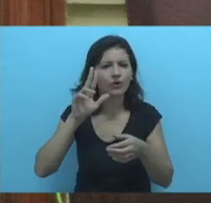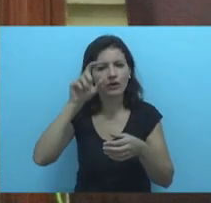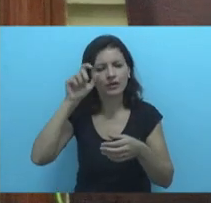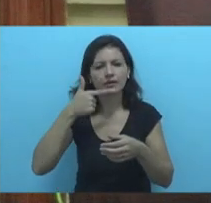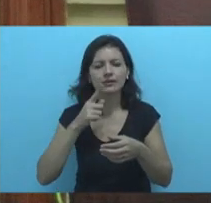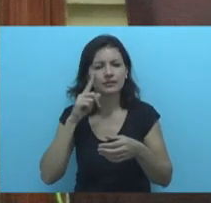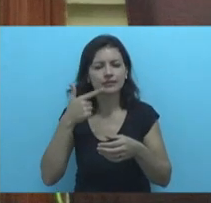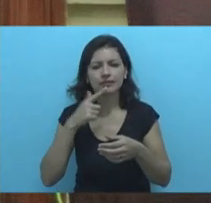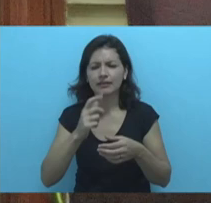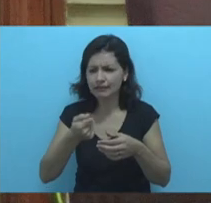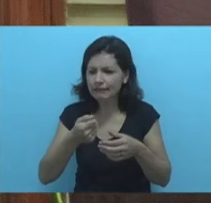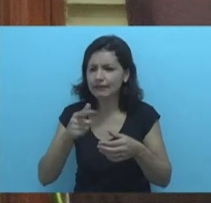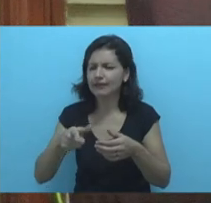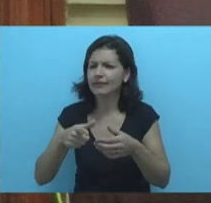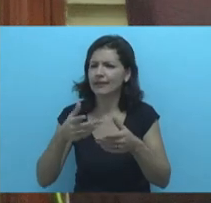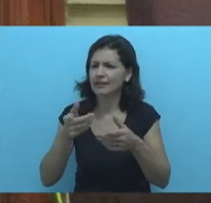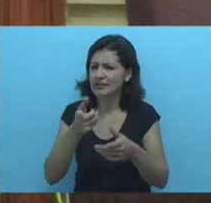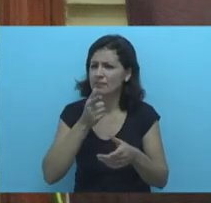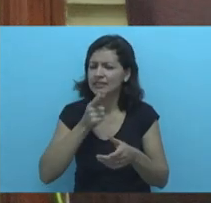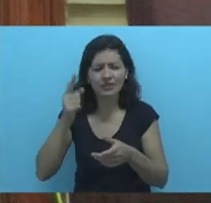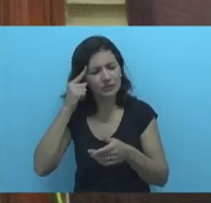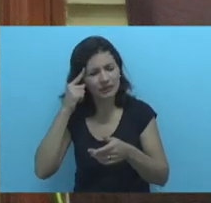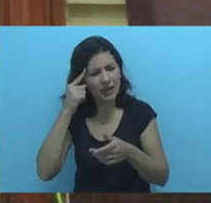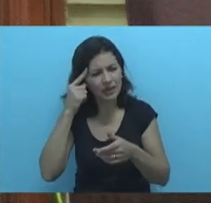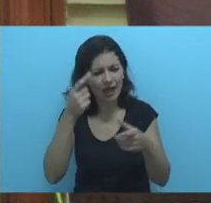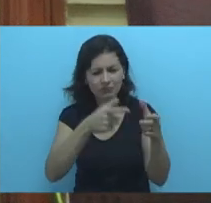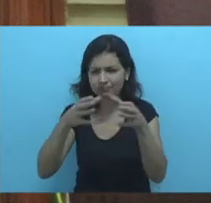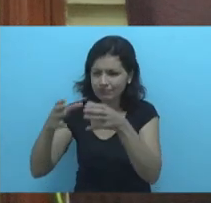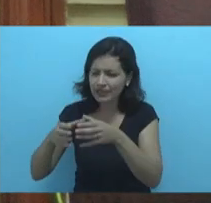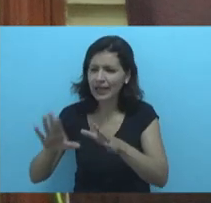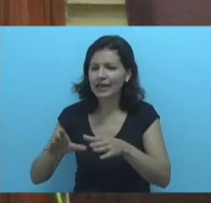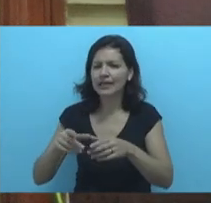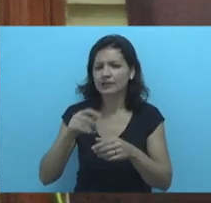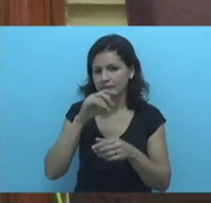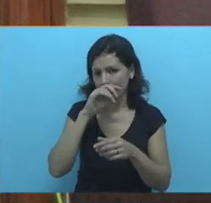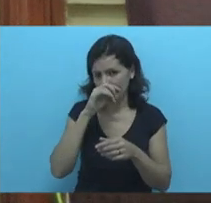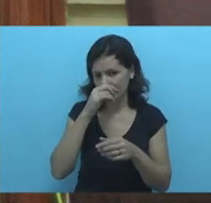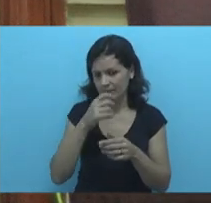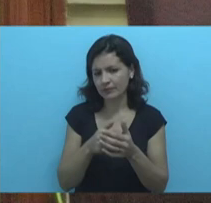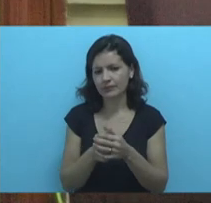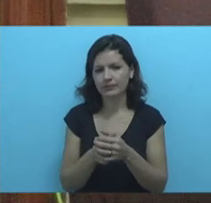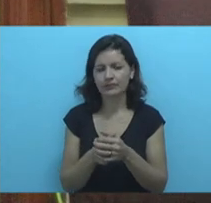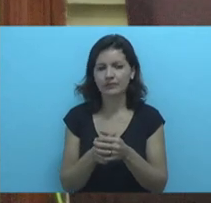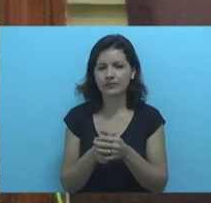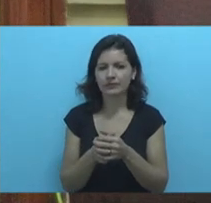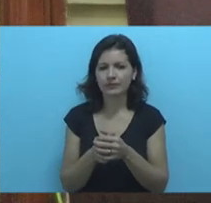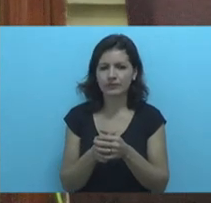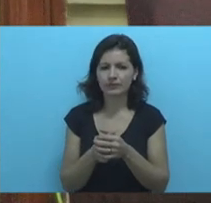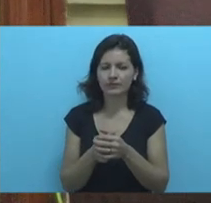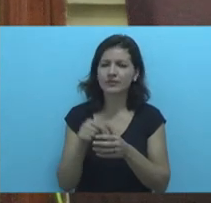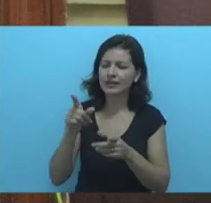Y esa construcción territorial de abajo hacia arriba, la verdad que le hizo respetar una de las banderas que yo